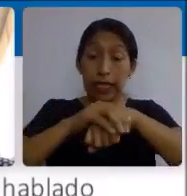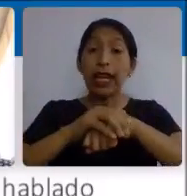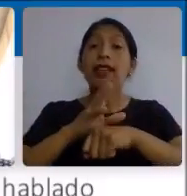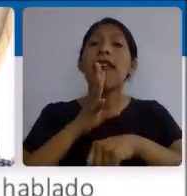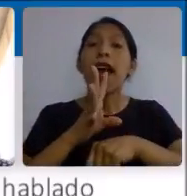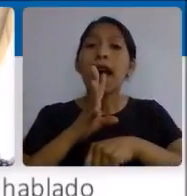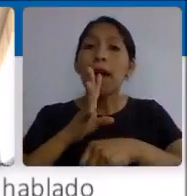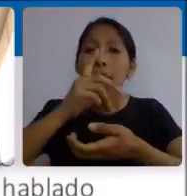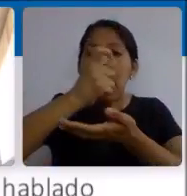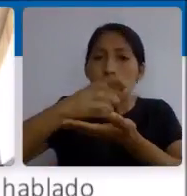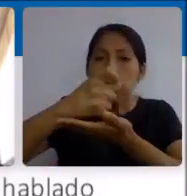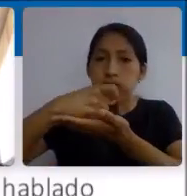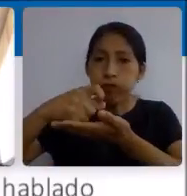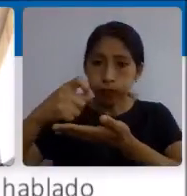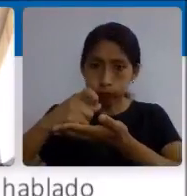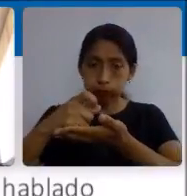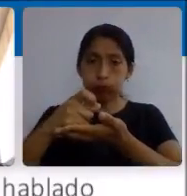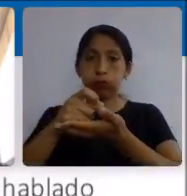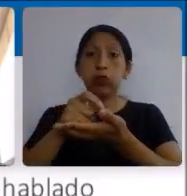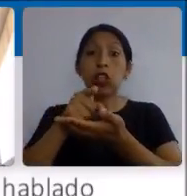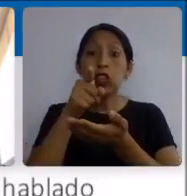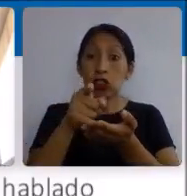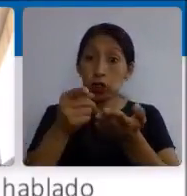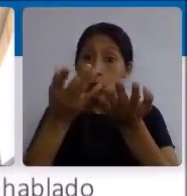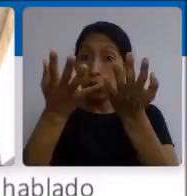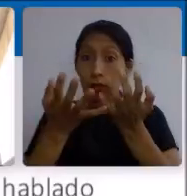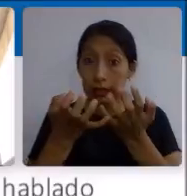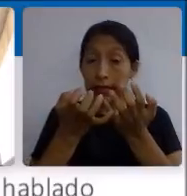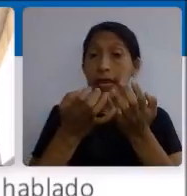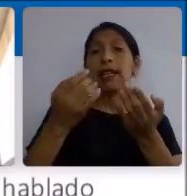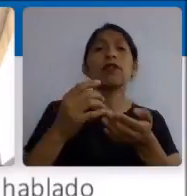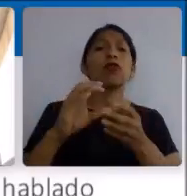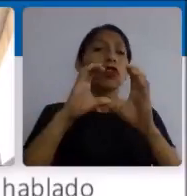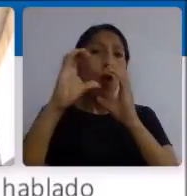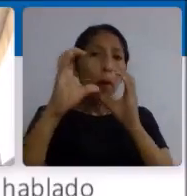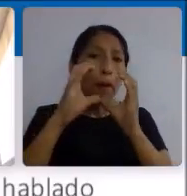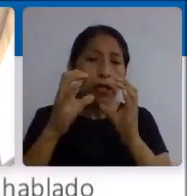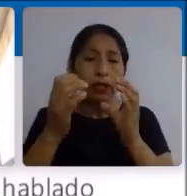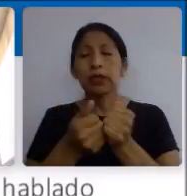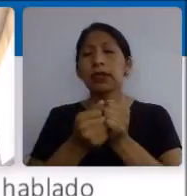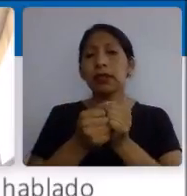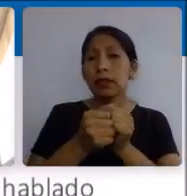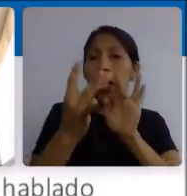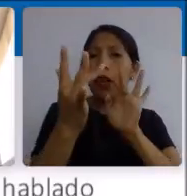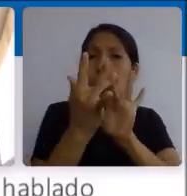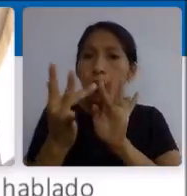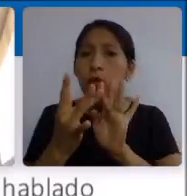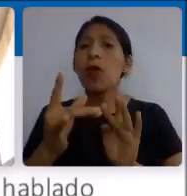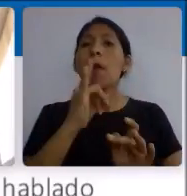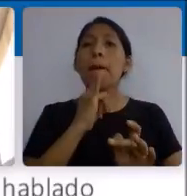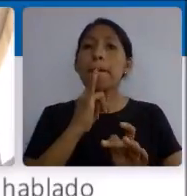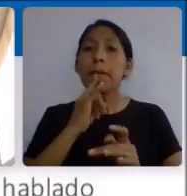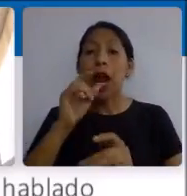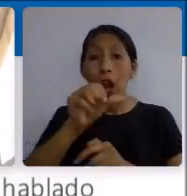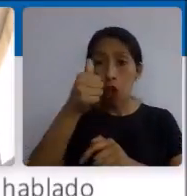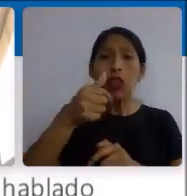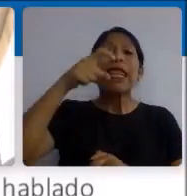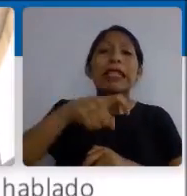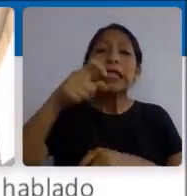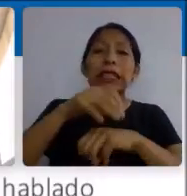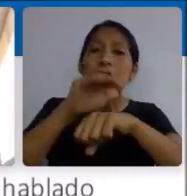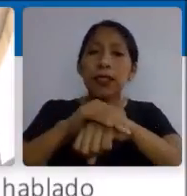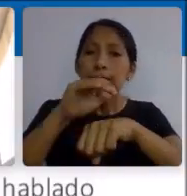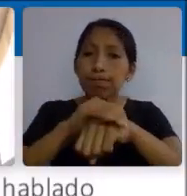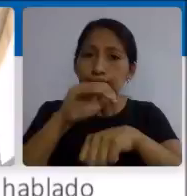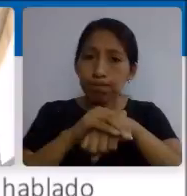hablado, ¿no? Si tú vas o quieres entablar negociaciones con el mercado estadounidense, debes tener un buen manejo del idioma,